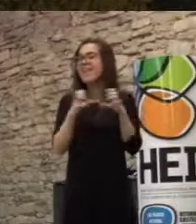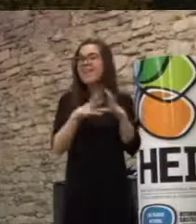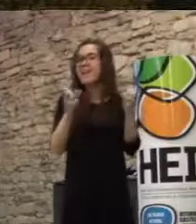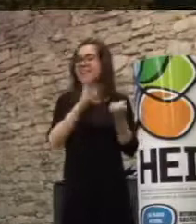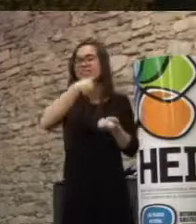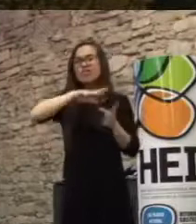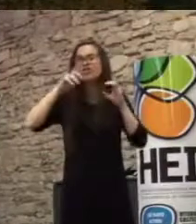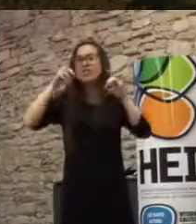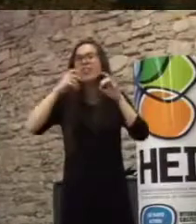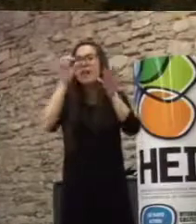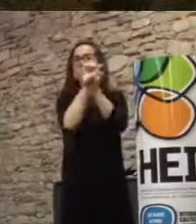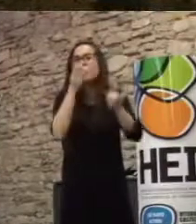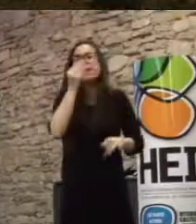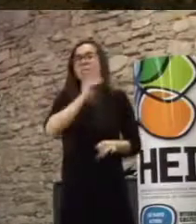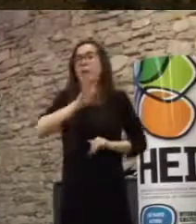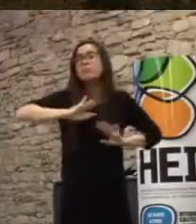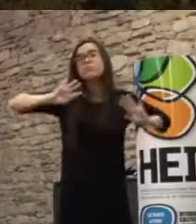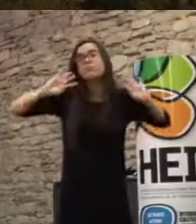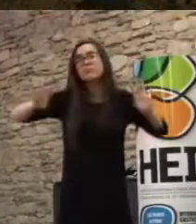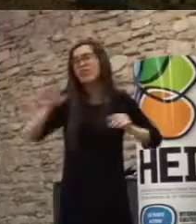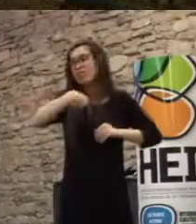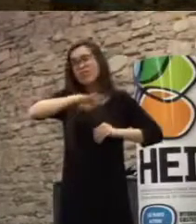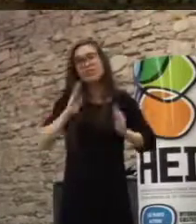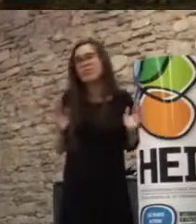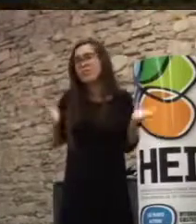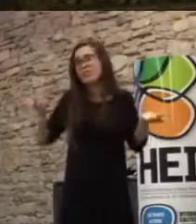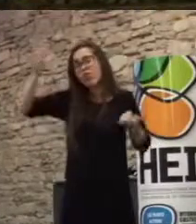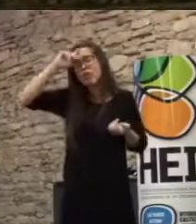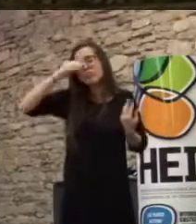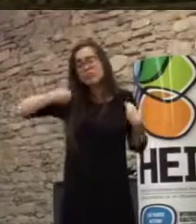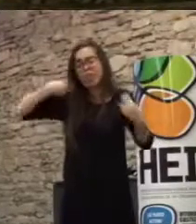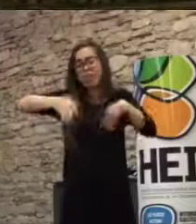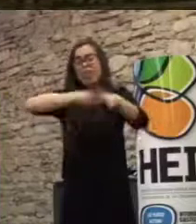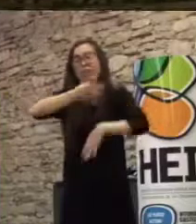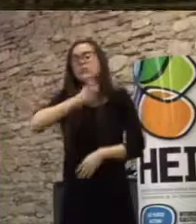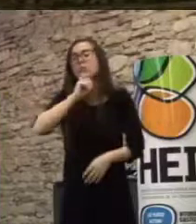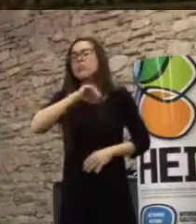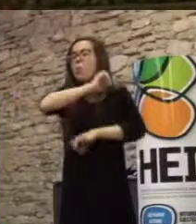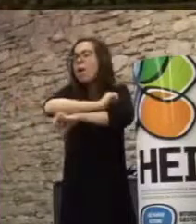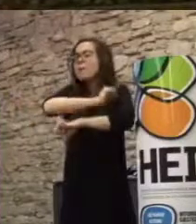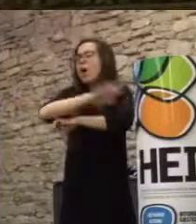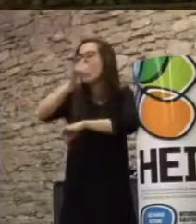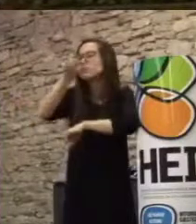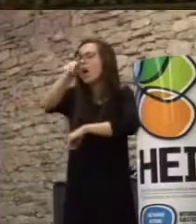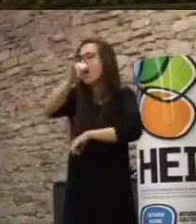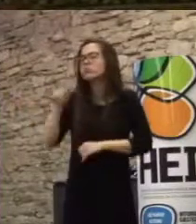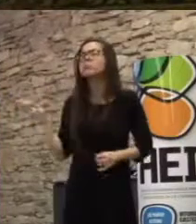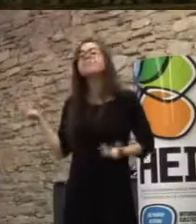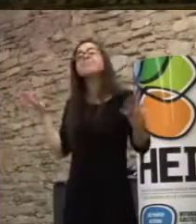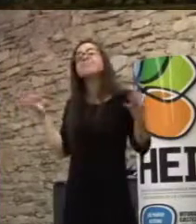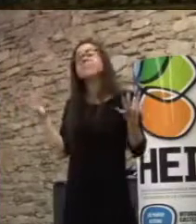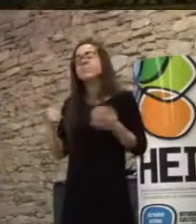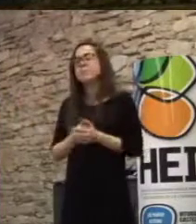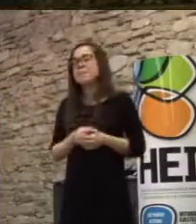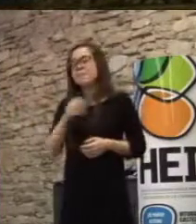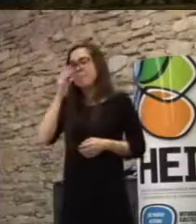pero chicos chicas nos queda una ventanita hay herramienta tica es crítica y en esta ventana está la madre del